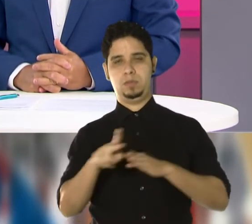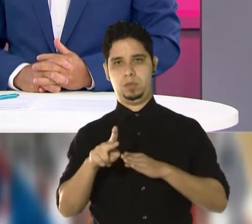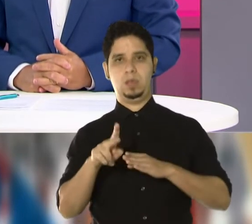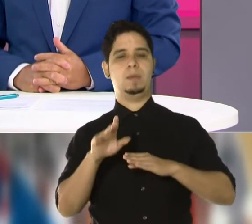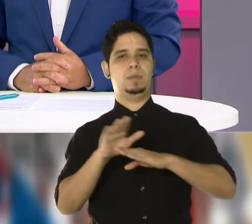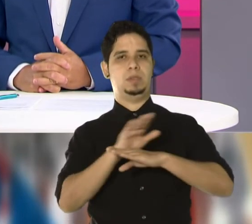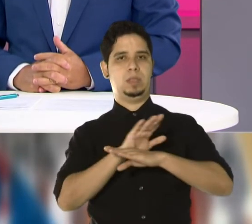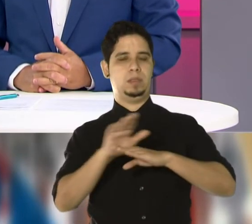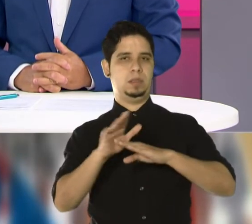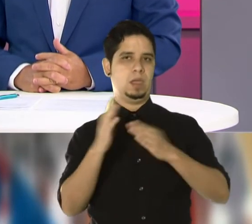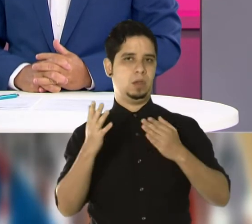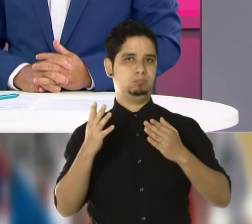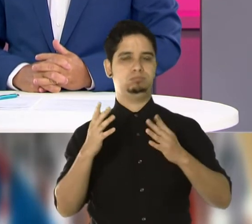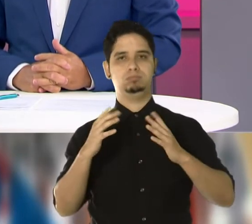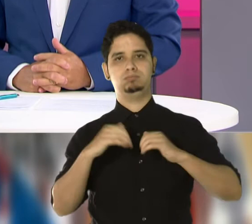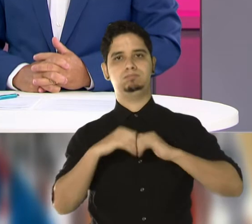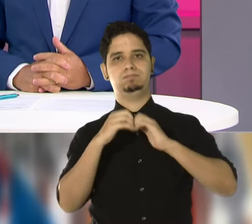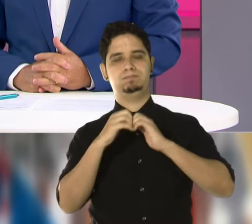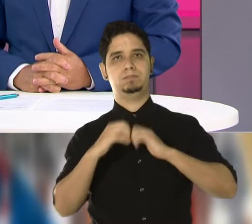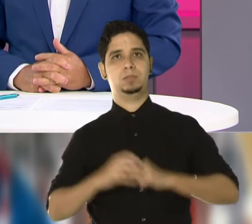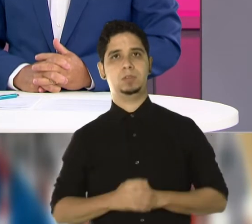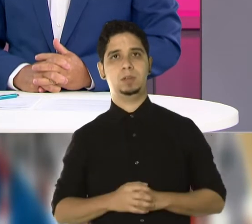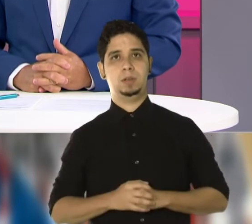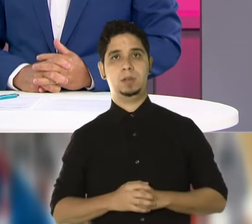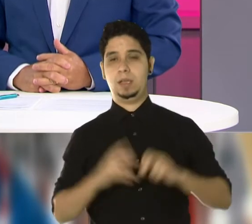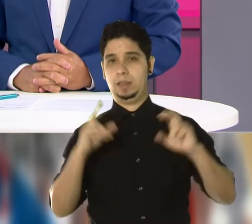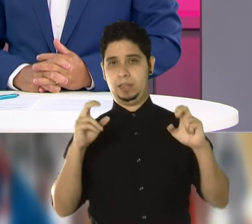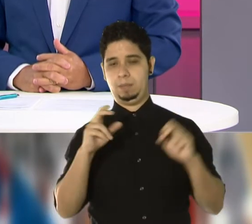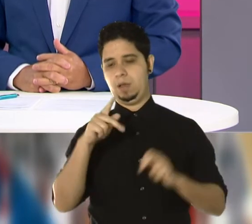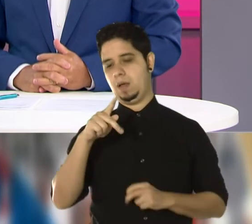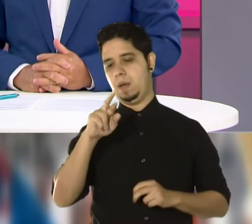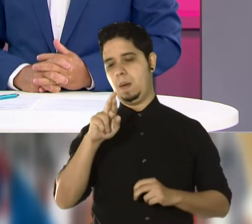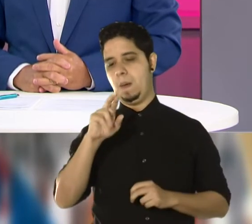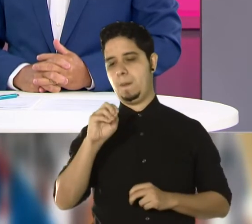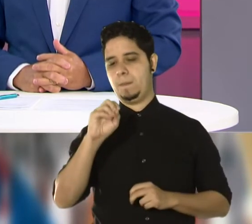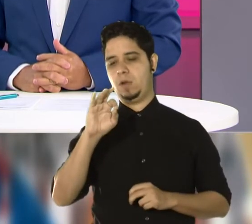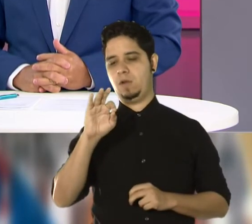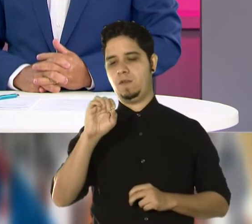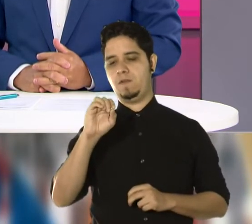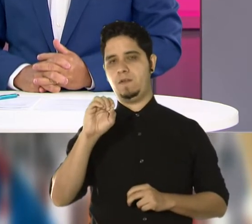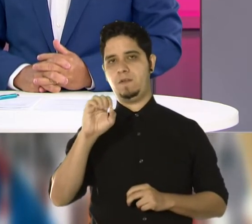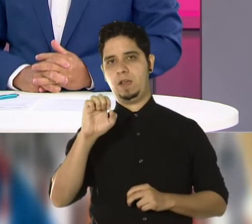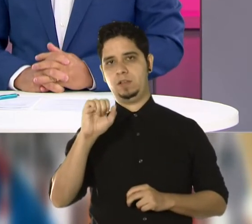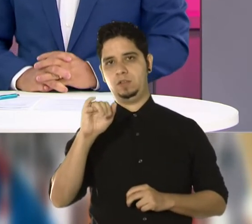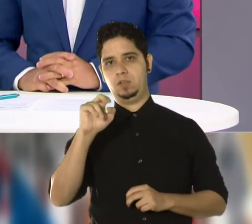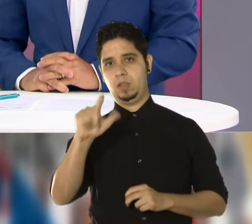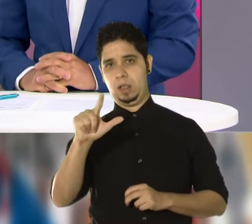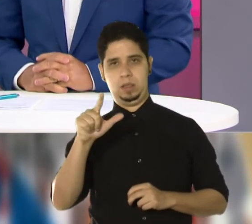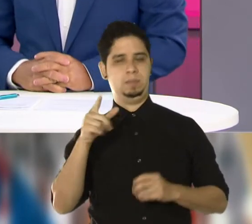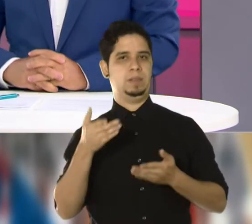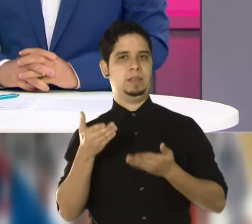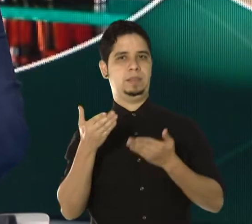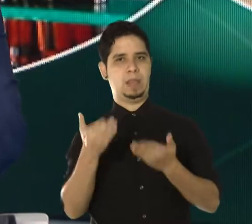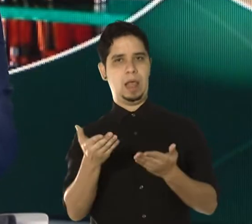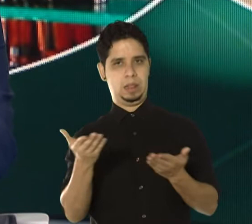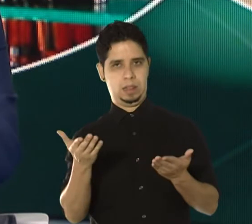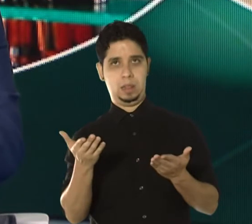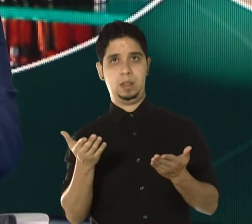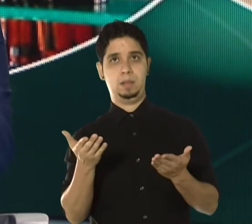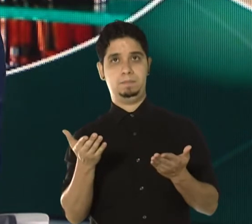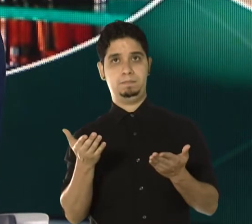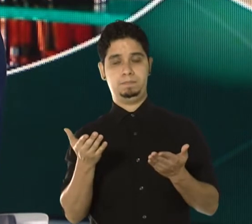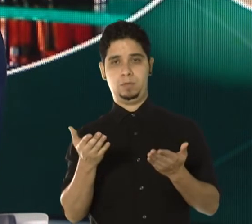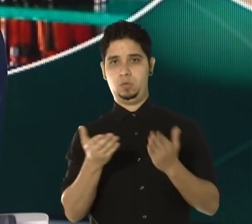construcción. Y evidentemente el tema de profesionalizar la industria, de darle un credencial y